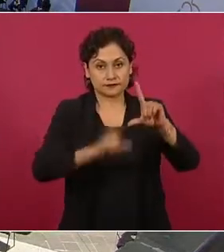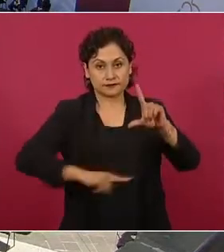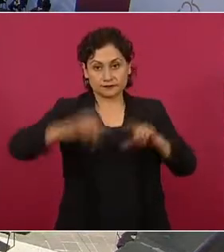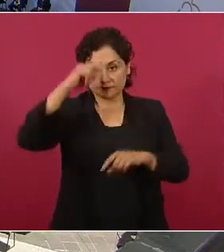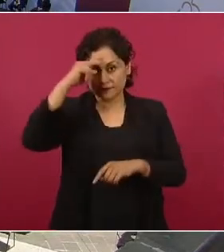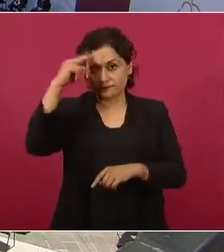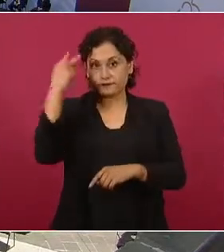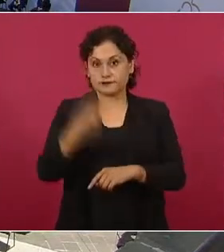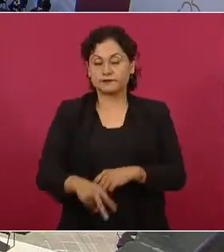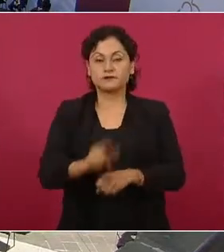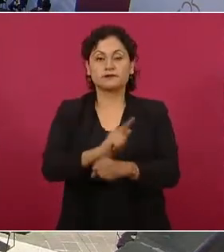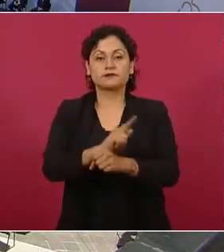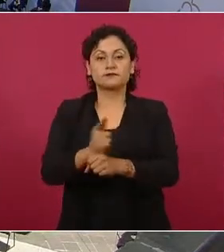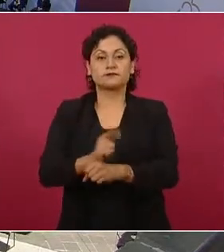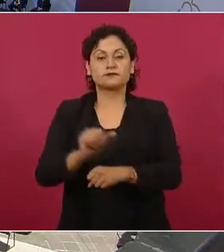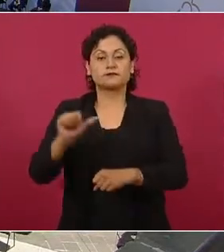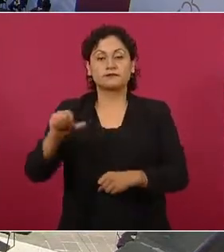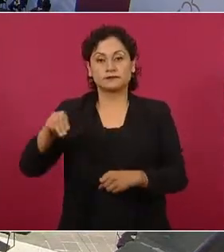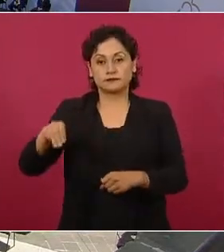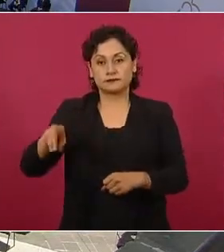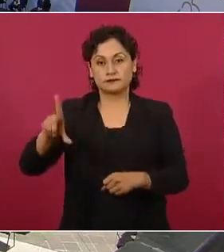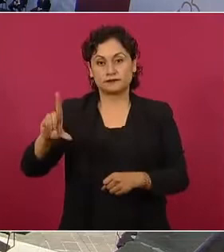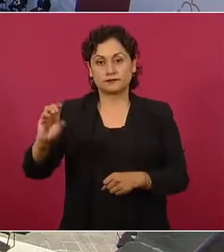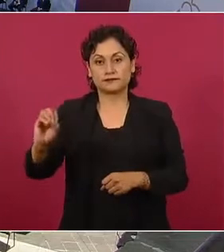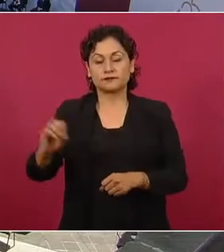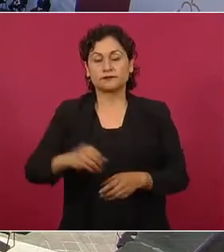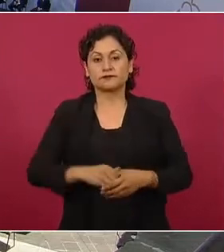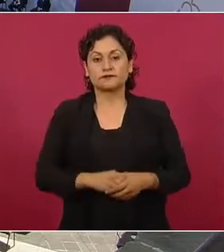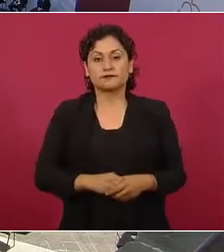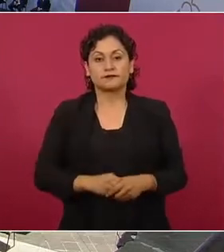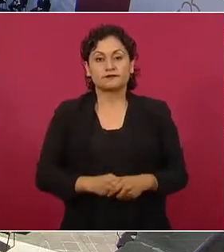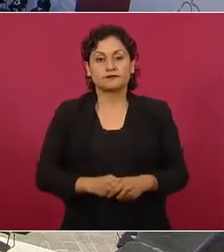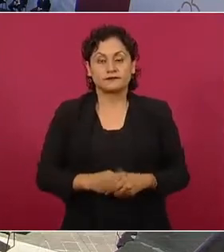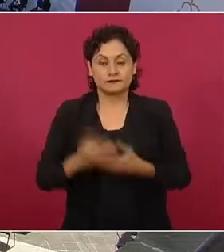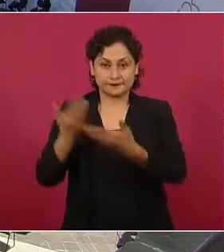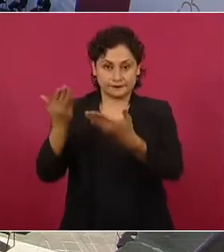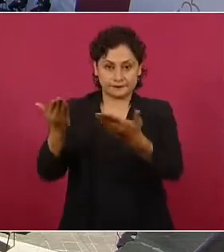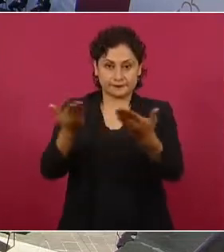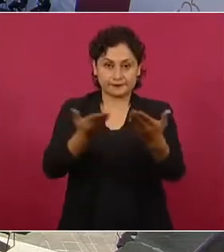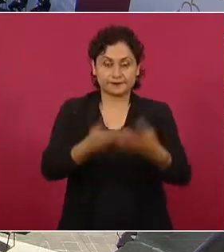mexicanos, licenciado Andrés Manuel López Obrador. Presidente.